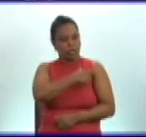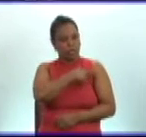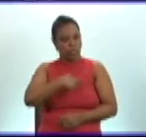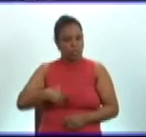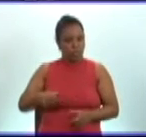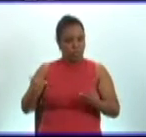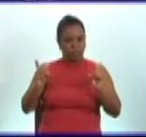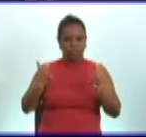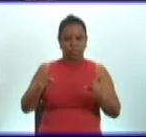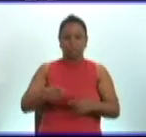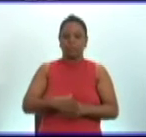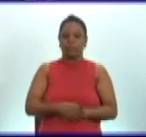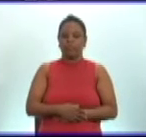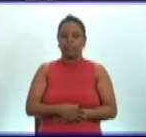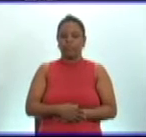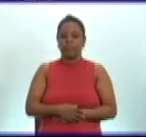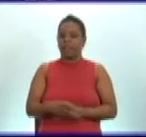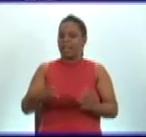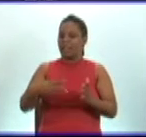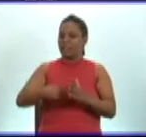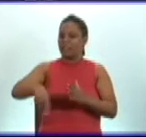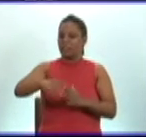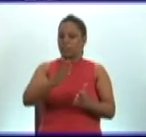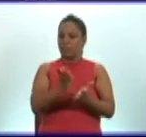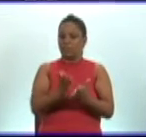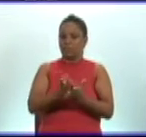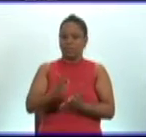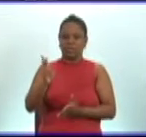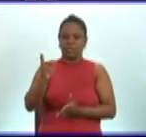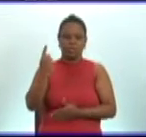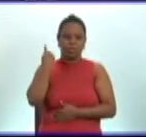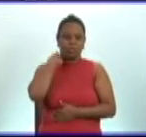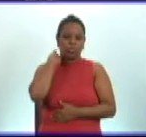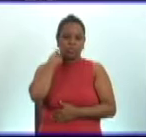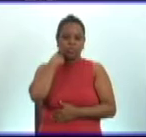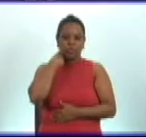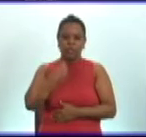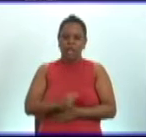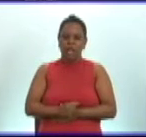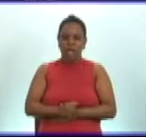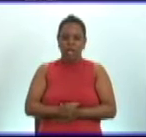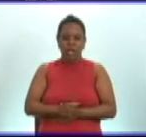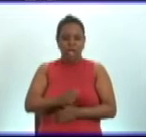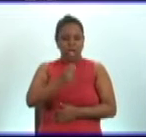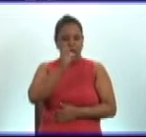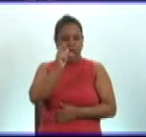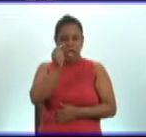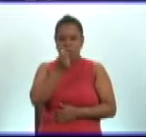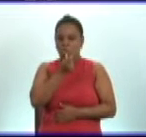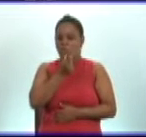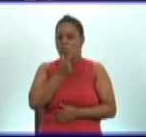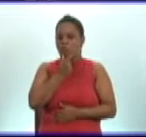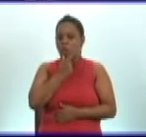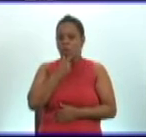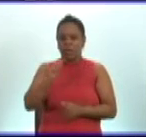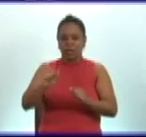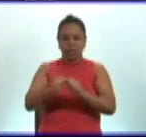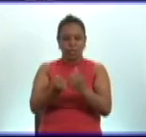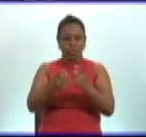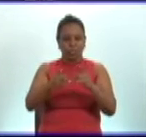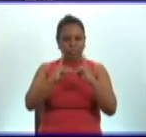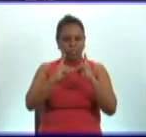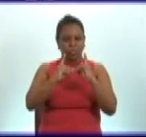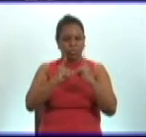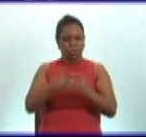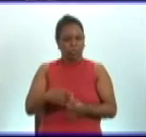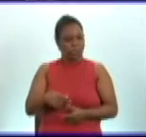días, gobernador político. Entre sus estudiantes de 2º año, hay profanadores de tumbas. ¿Perdón?